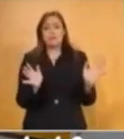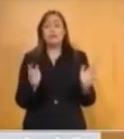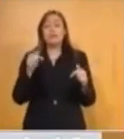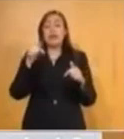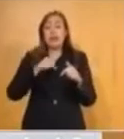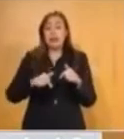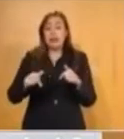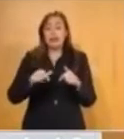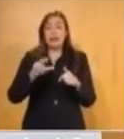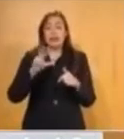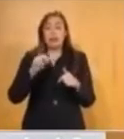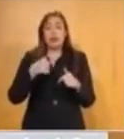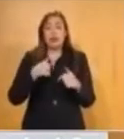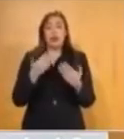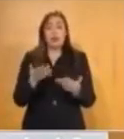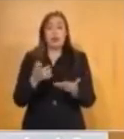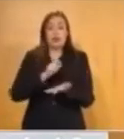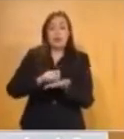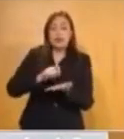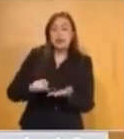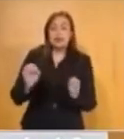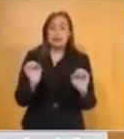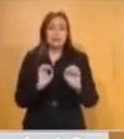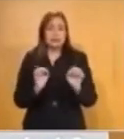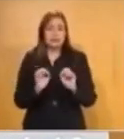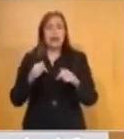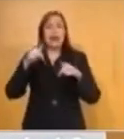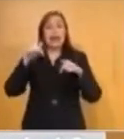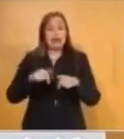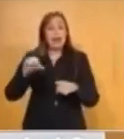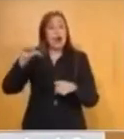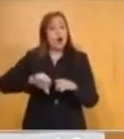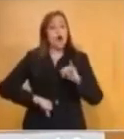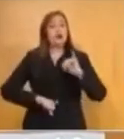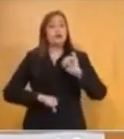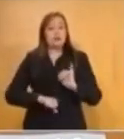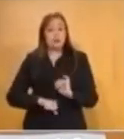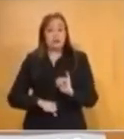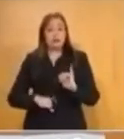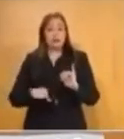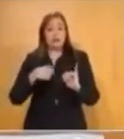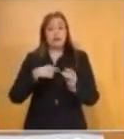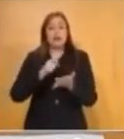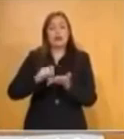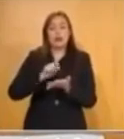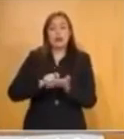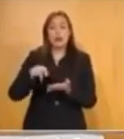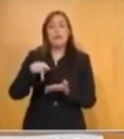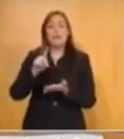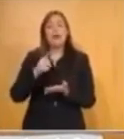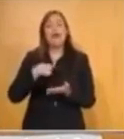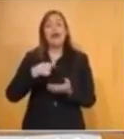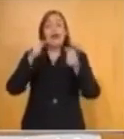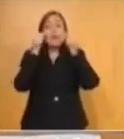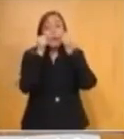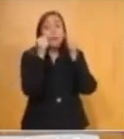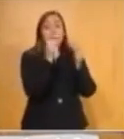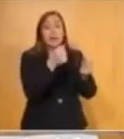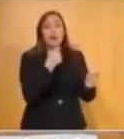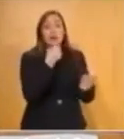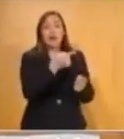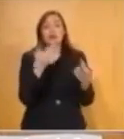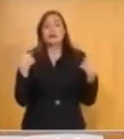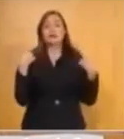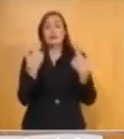un trabajo escrito, pero toma en consideración lo que tu maestro te esté pidiendo a distancia. Si no has tenido contacto con él,